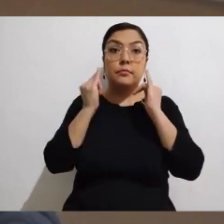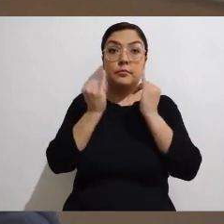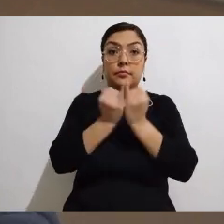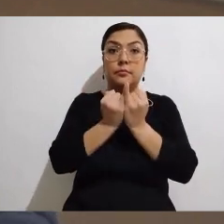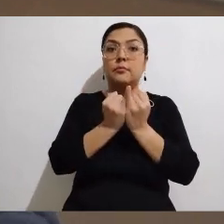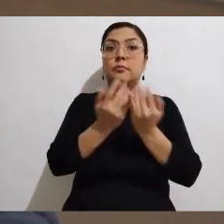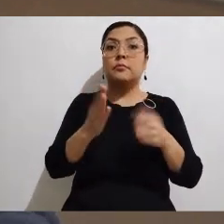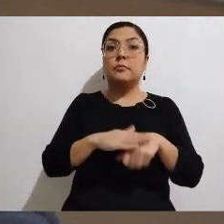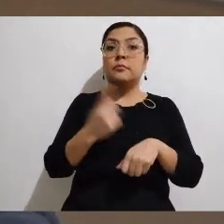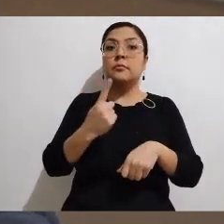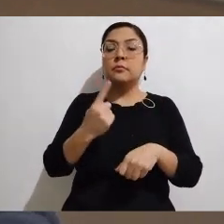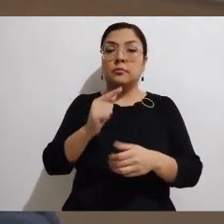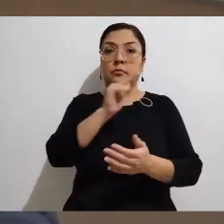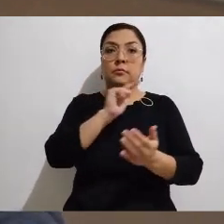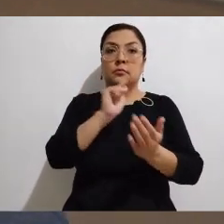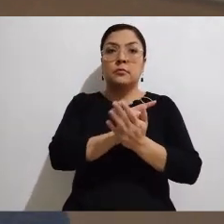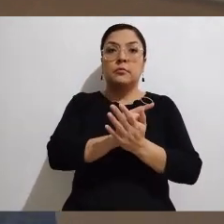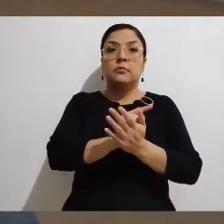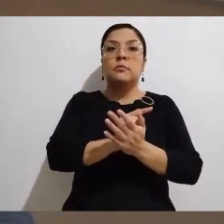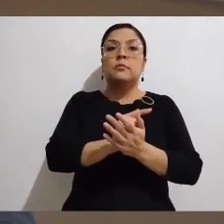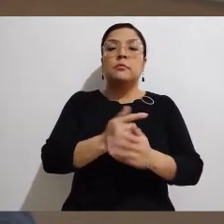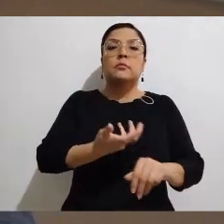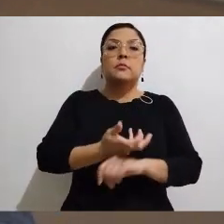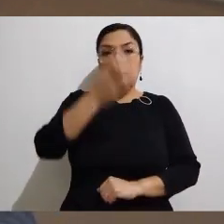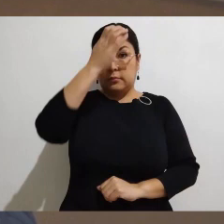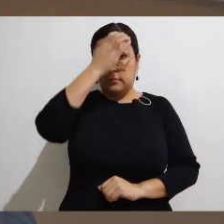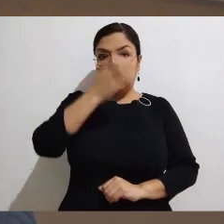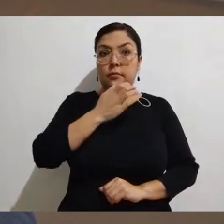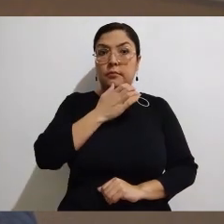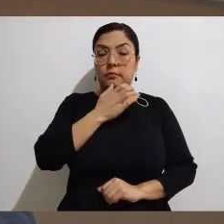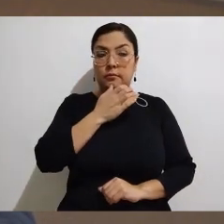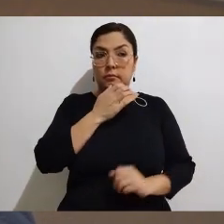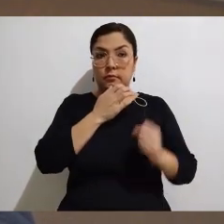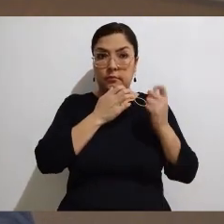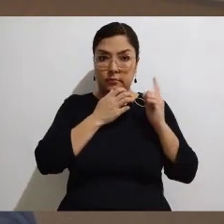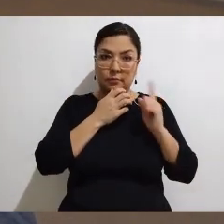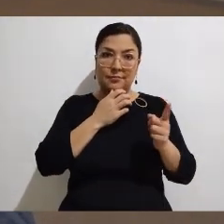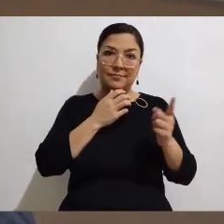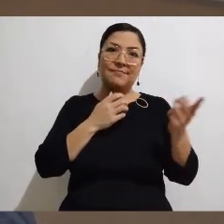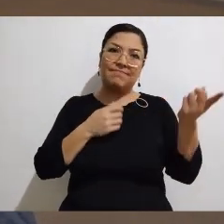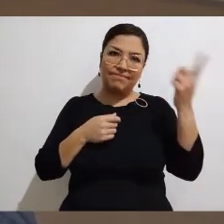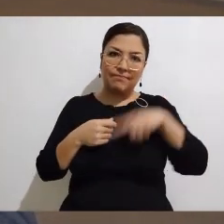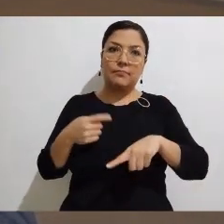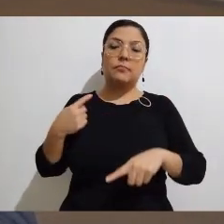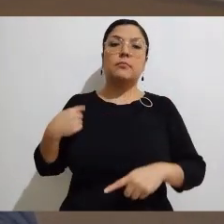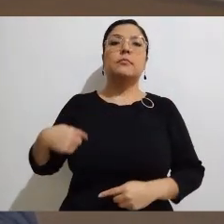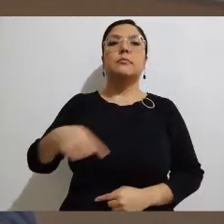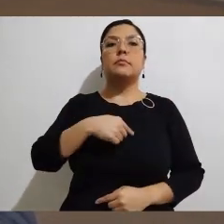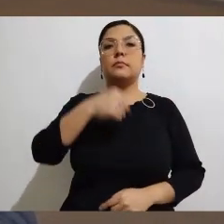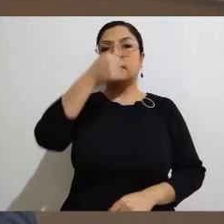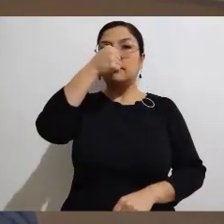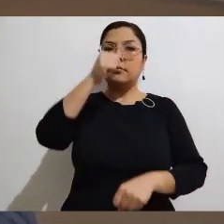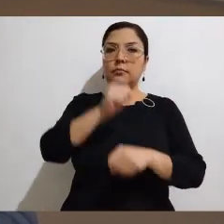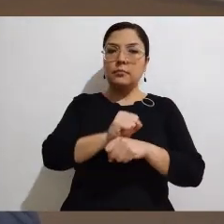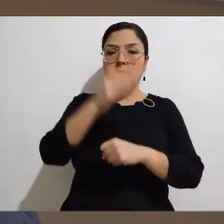el Código Electoral, que en este caso preside el secretario ejecutivo y se compone por las y los titulares